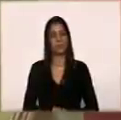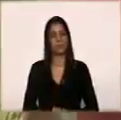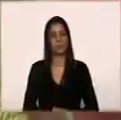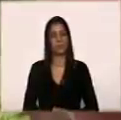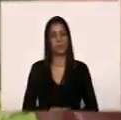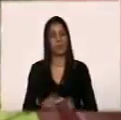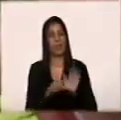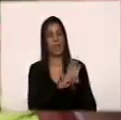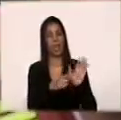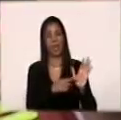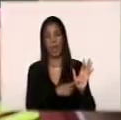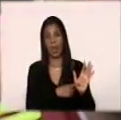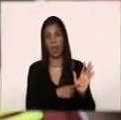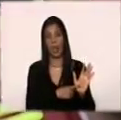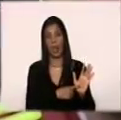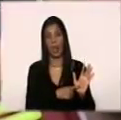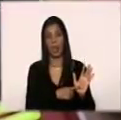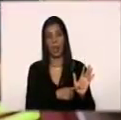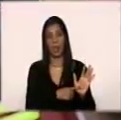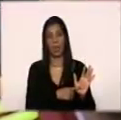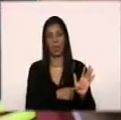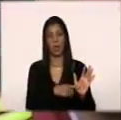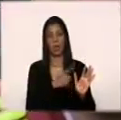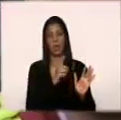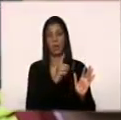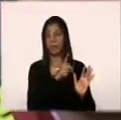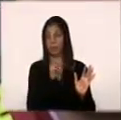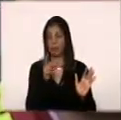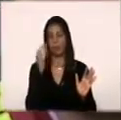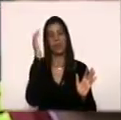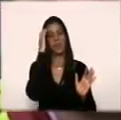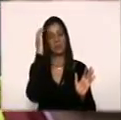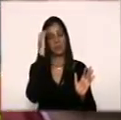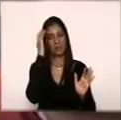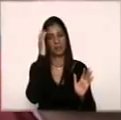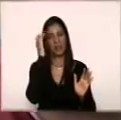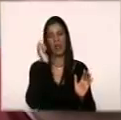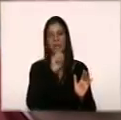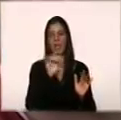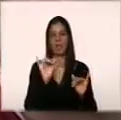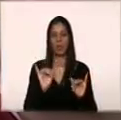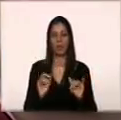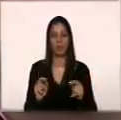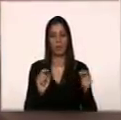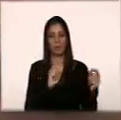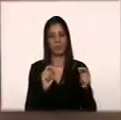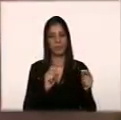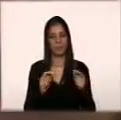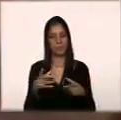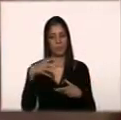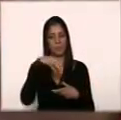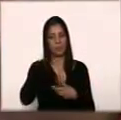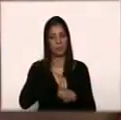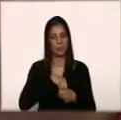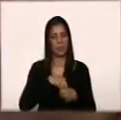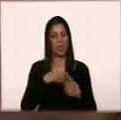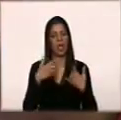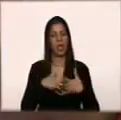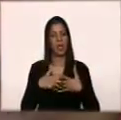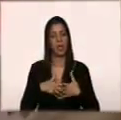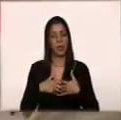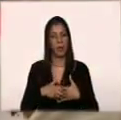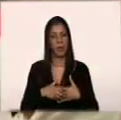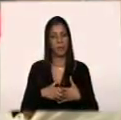Esta ley, lo saben los compañeros porque ellos mismos la discutieron en sus talleres, en todas las fábricas. Aquí